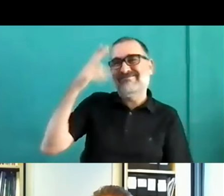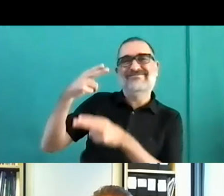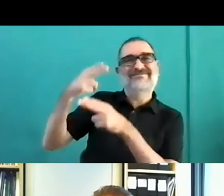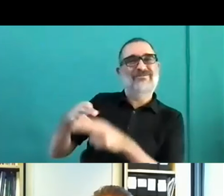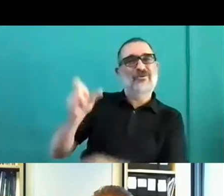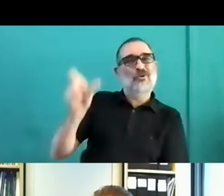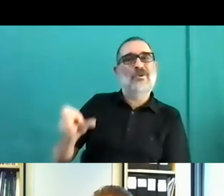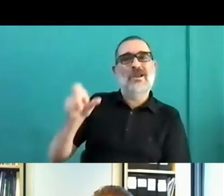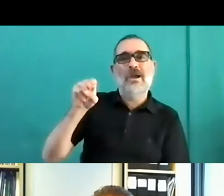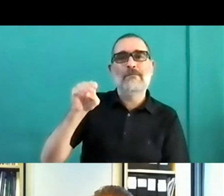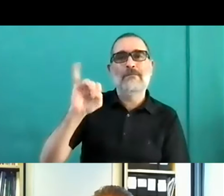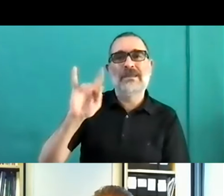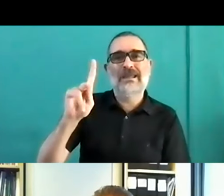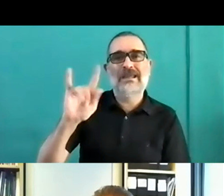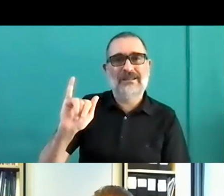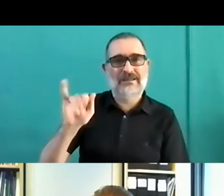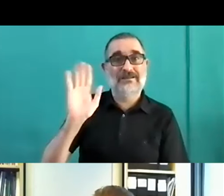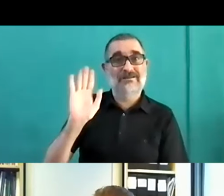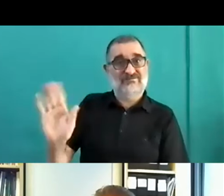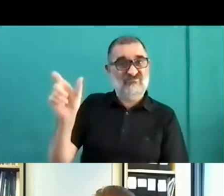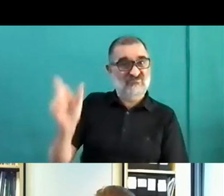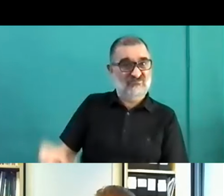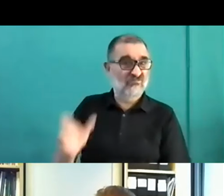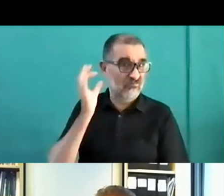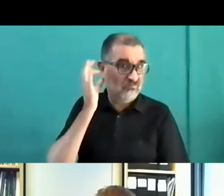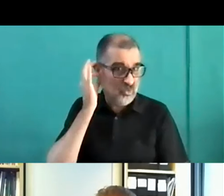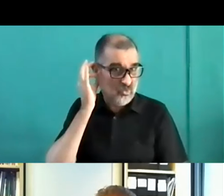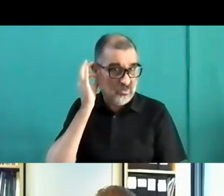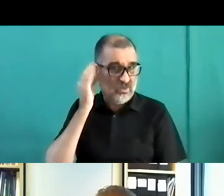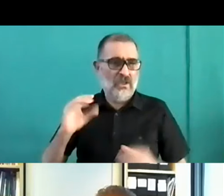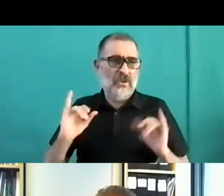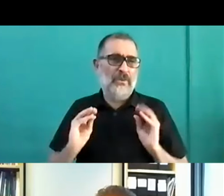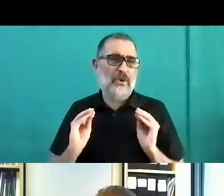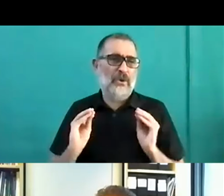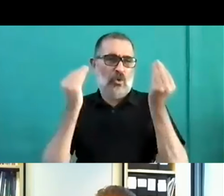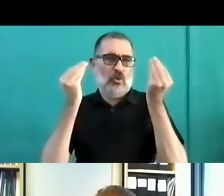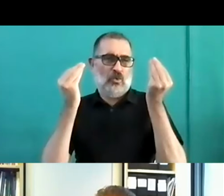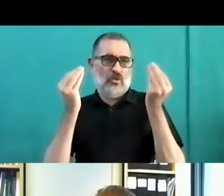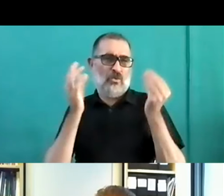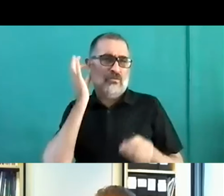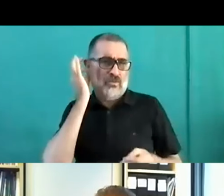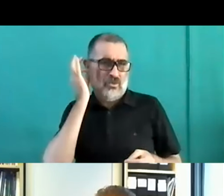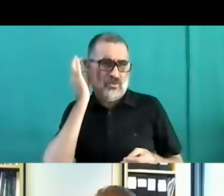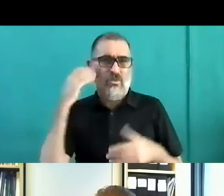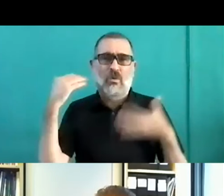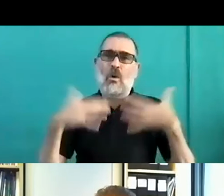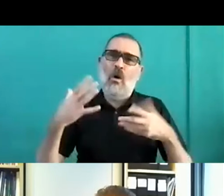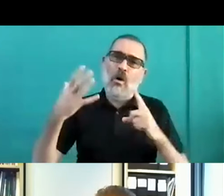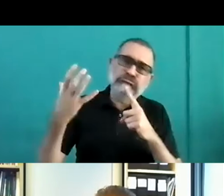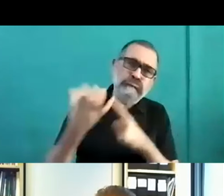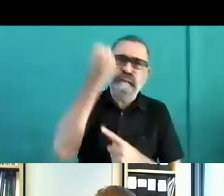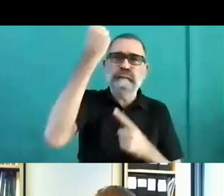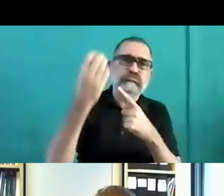la epilepsia de las sombras, o sea, el Golden Light Award del año 2019 del International Bureau for Epilepsy, y